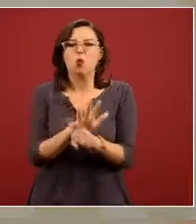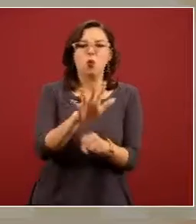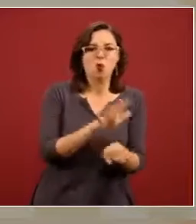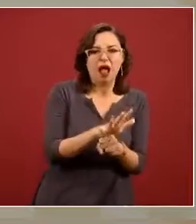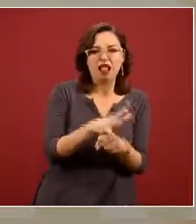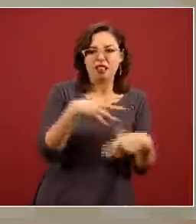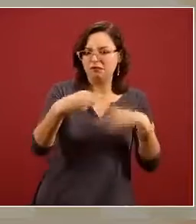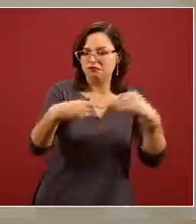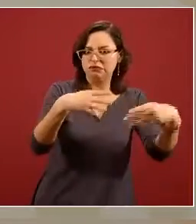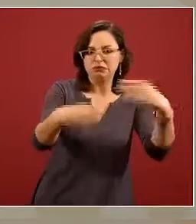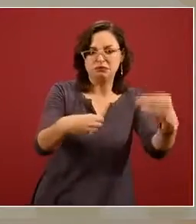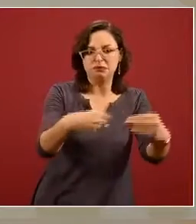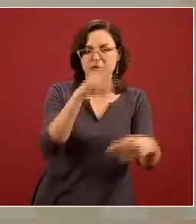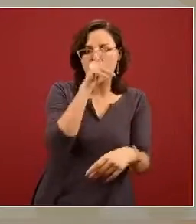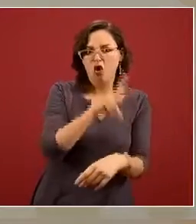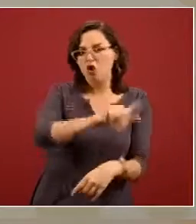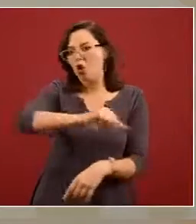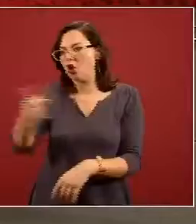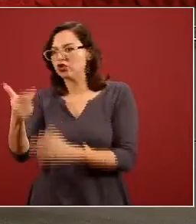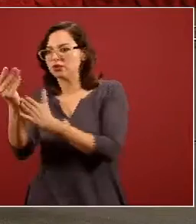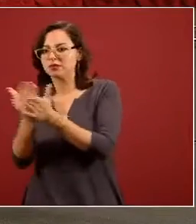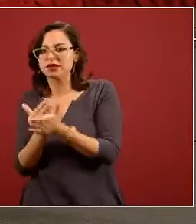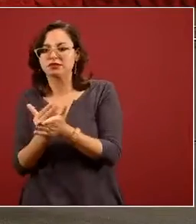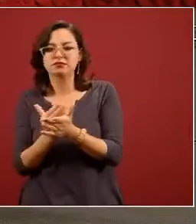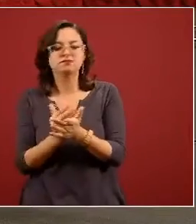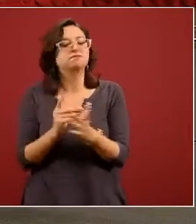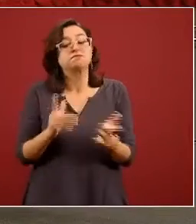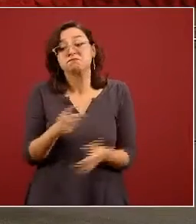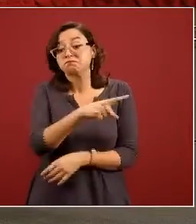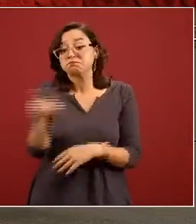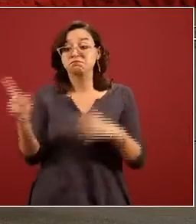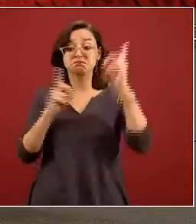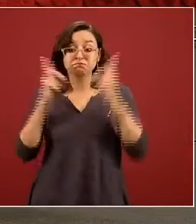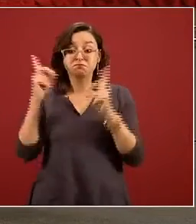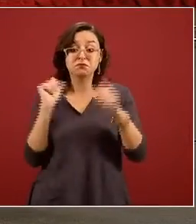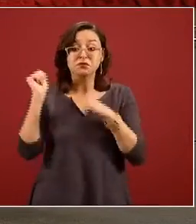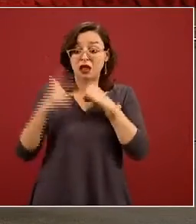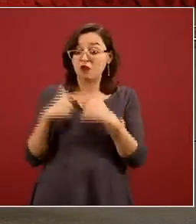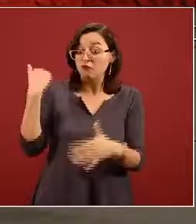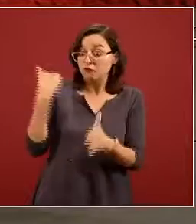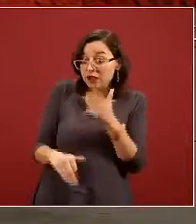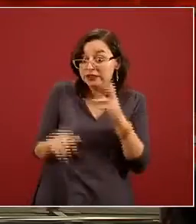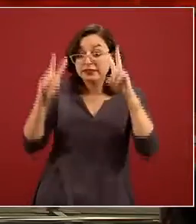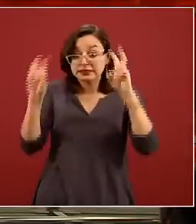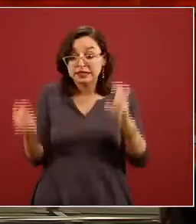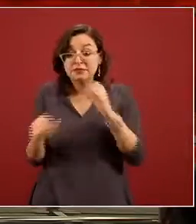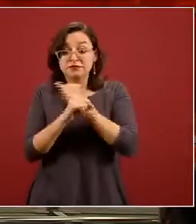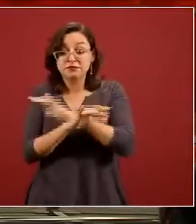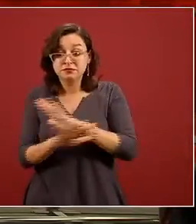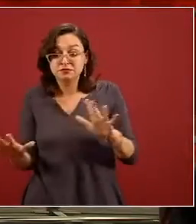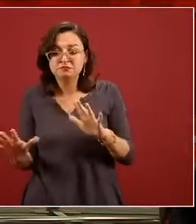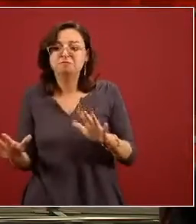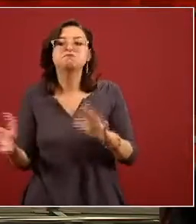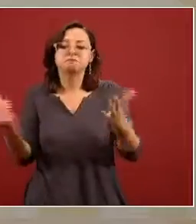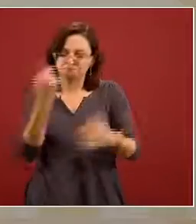unos que otros y todo esto. Por favor, cualquier cosa que ustedes identifiquen que no se ha tratado o no con suficiente